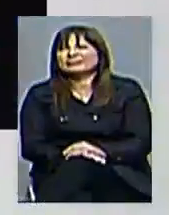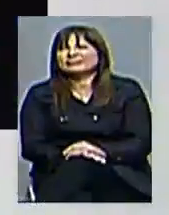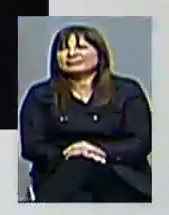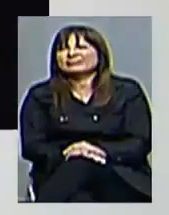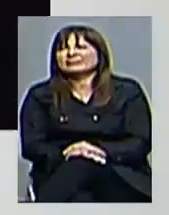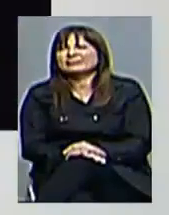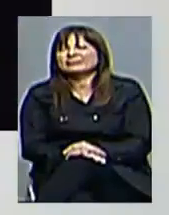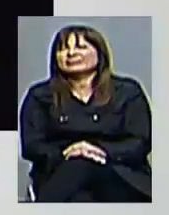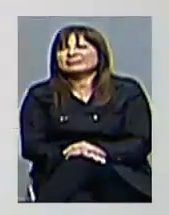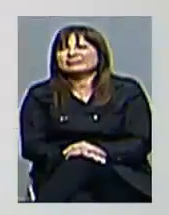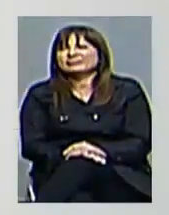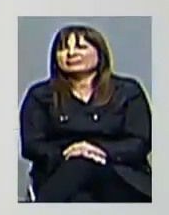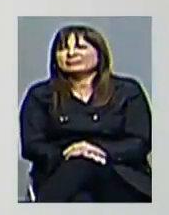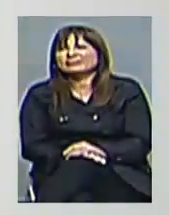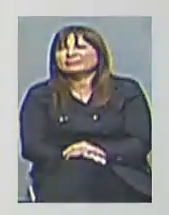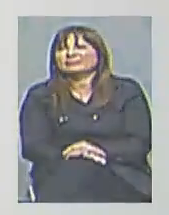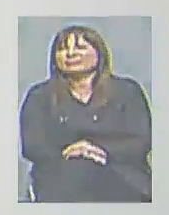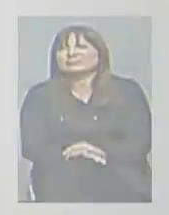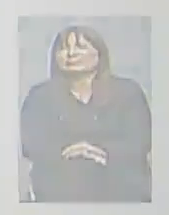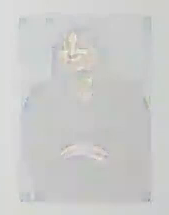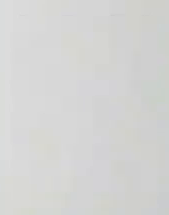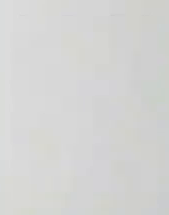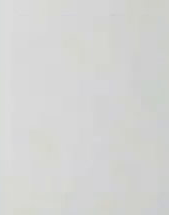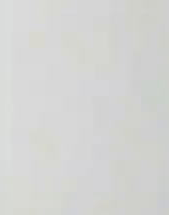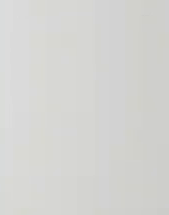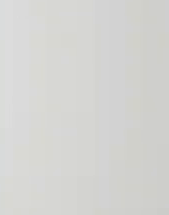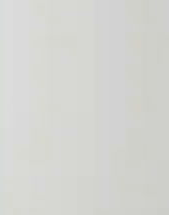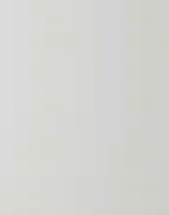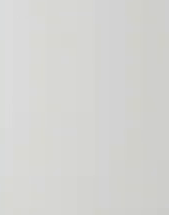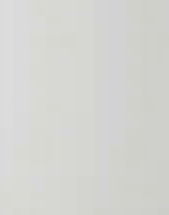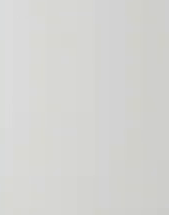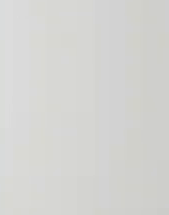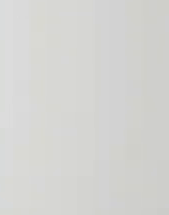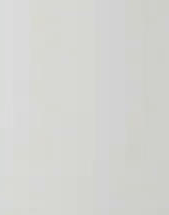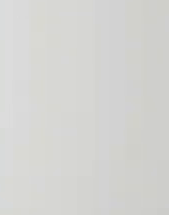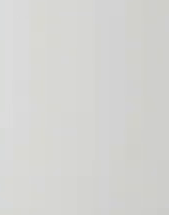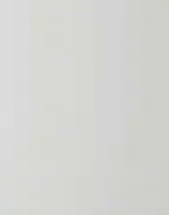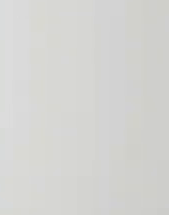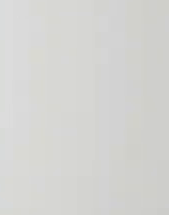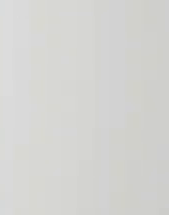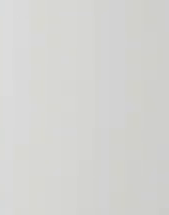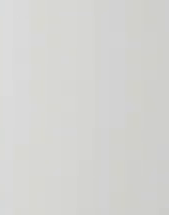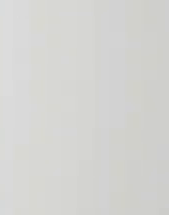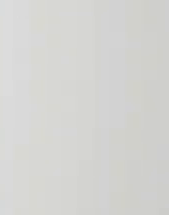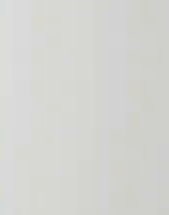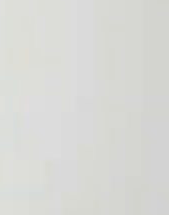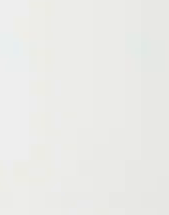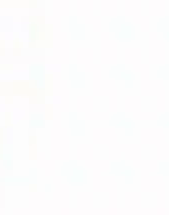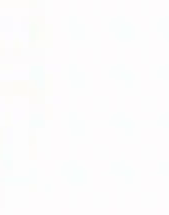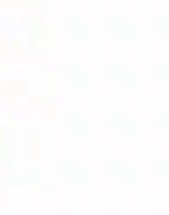Universidad Central de Chile, adscrita al Sistema Único de Admisión del CRUCH, 4 años acreditada.